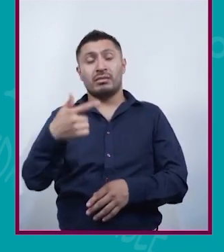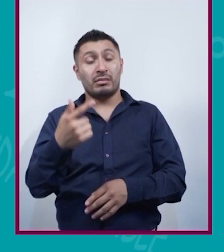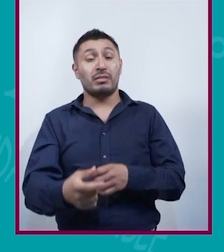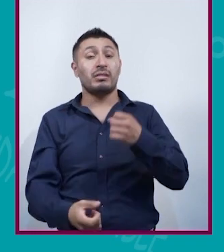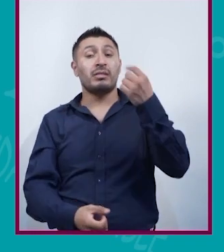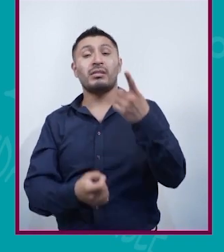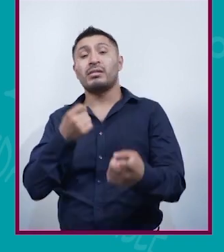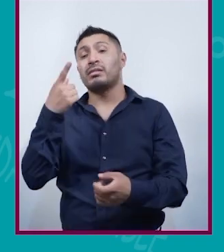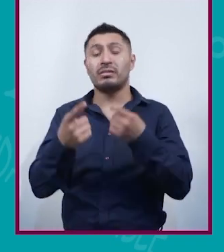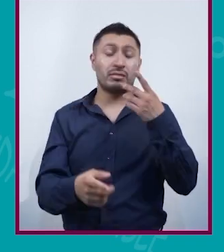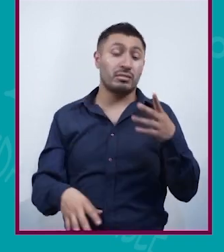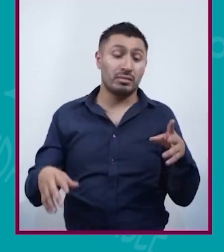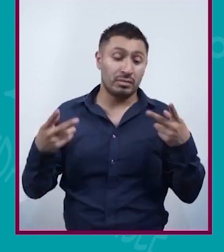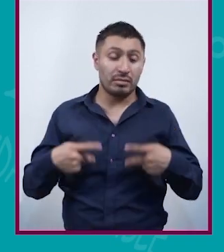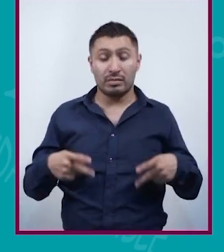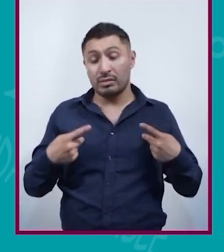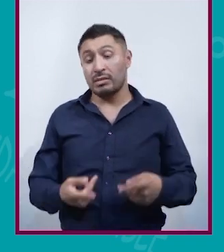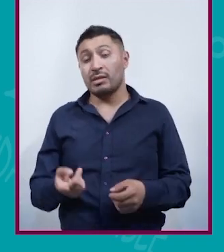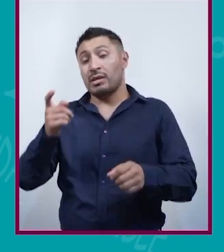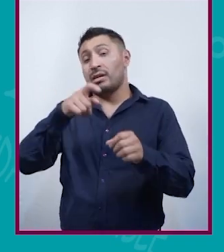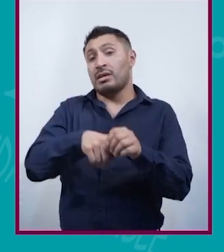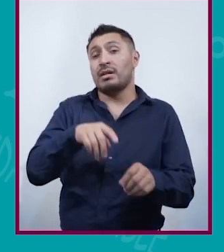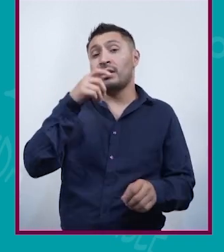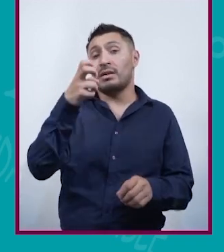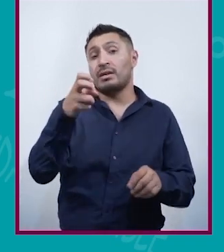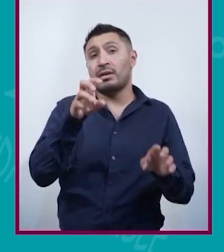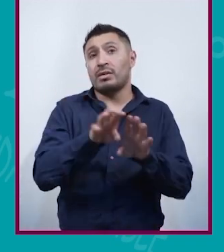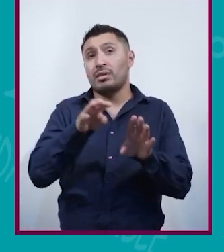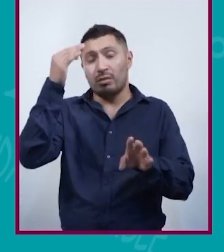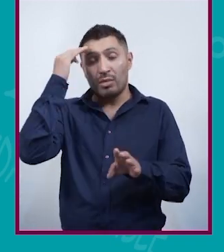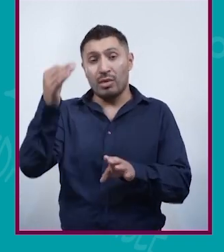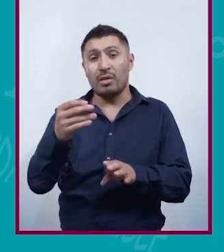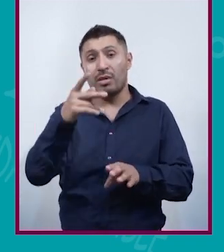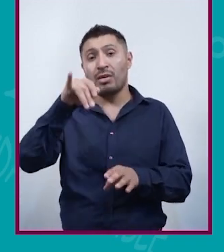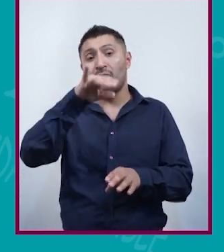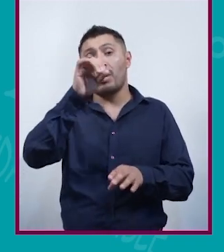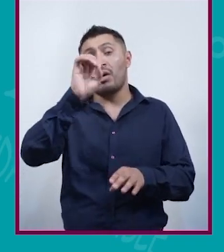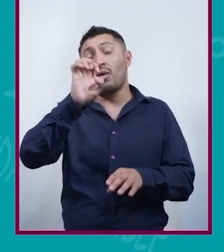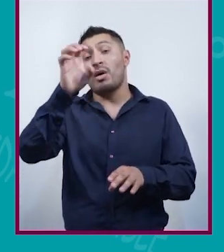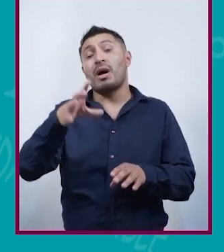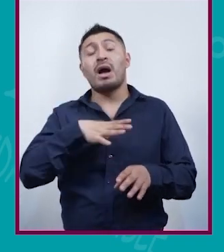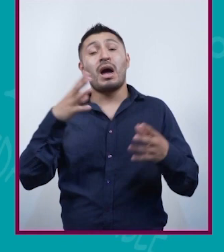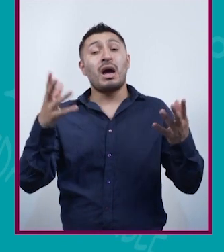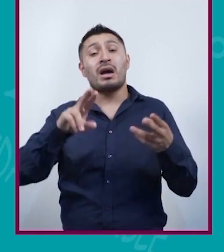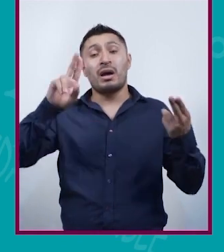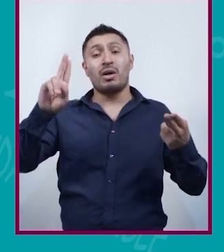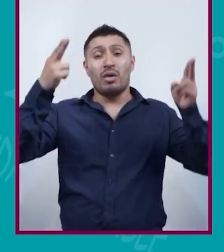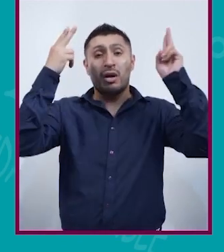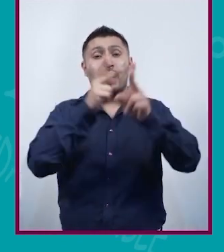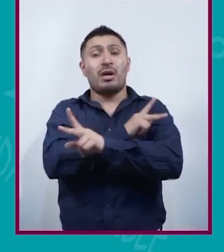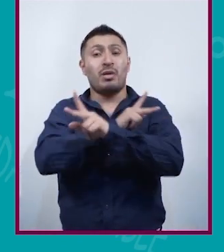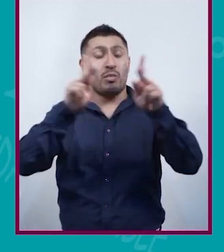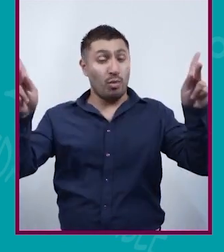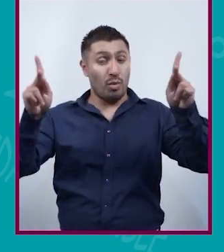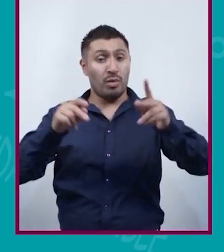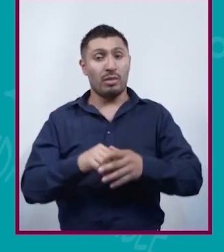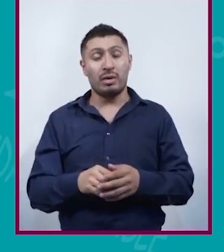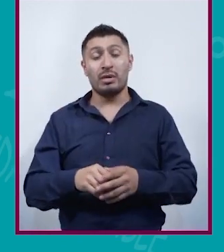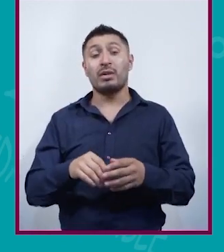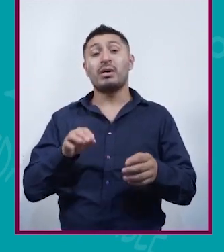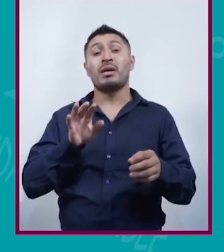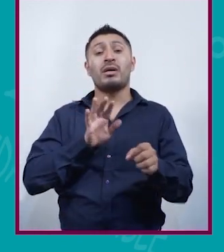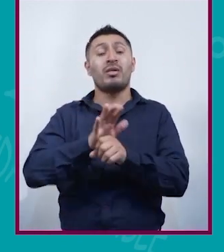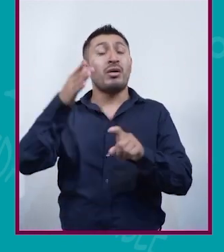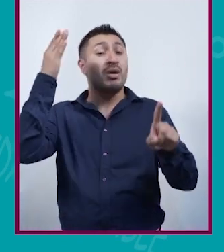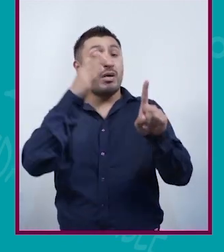por eso en 1912, algunos miembros que en ese entonces estaba presidido por José Vasconcelos, crearon